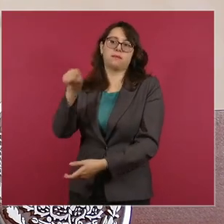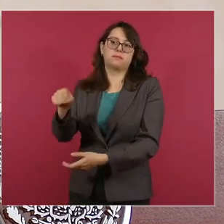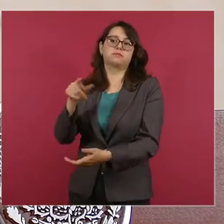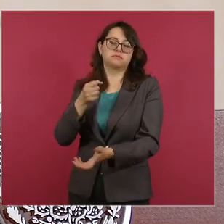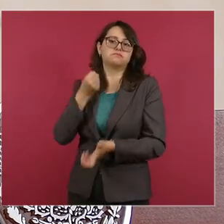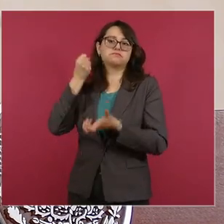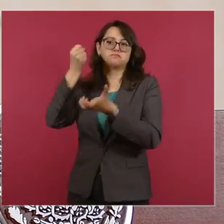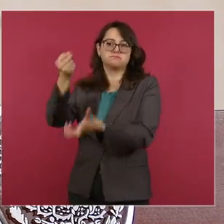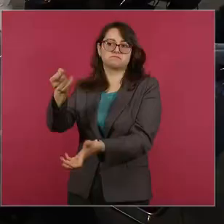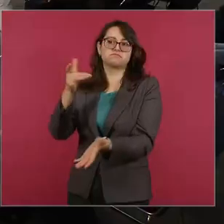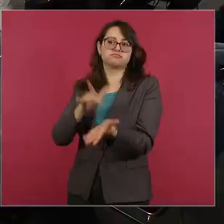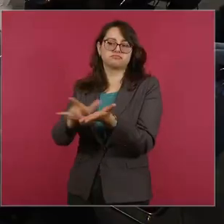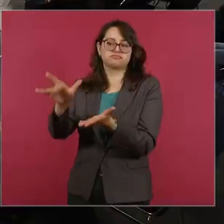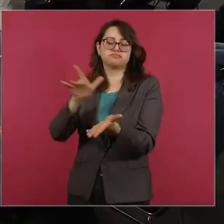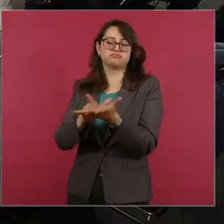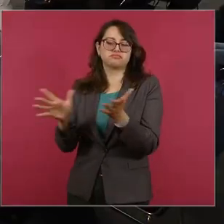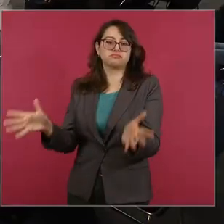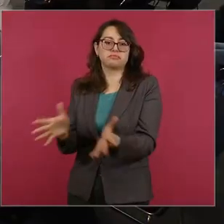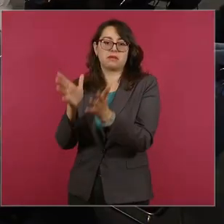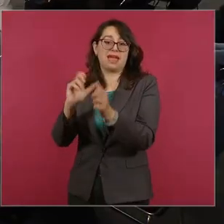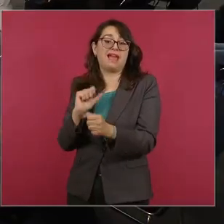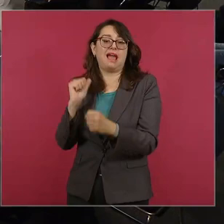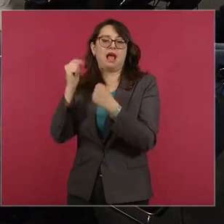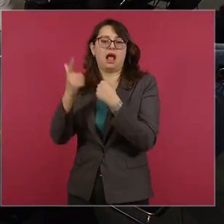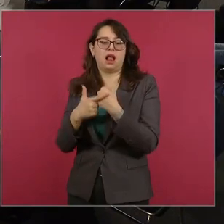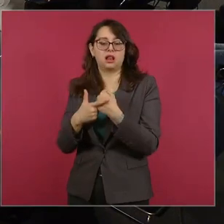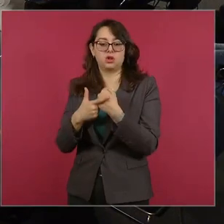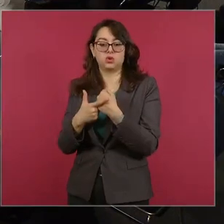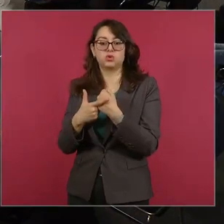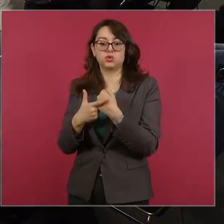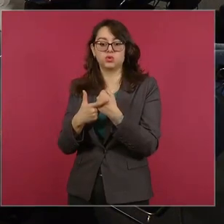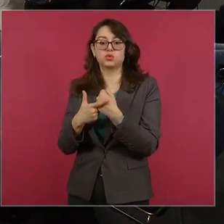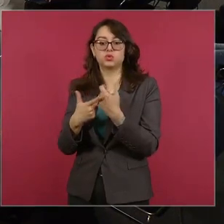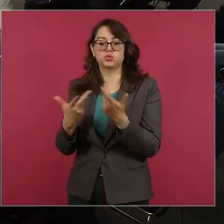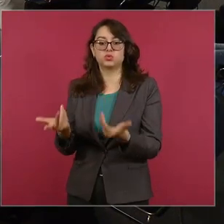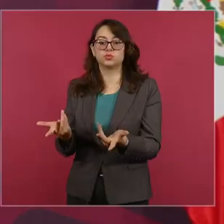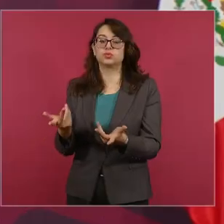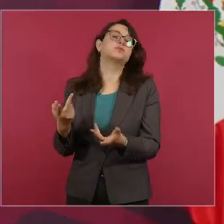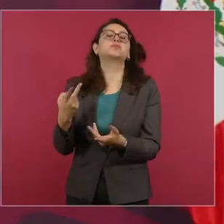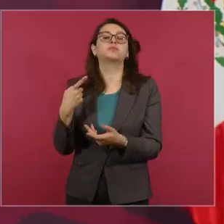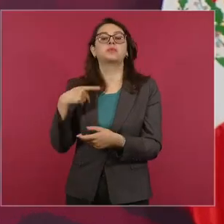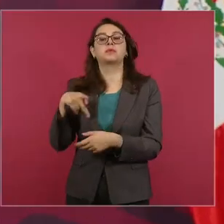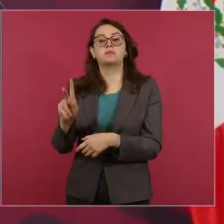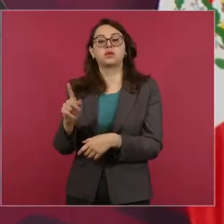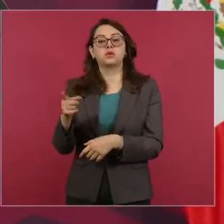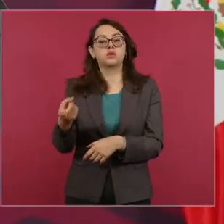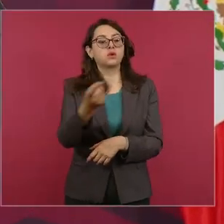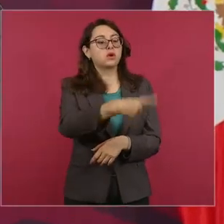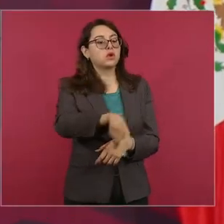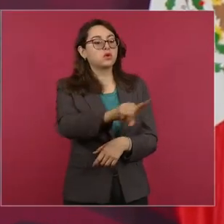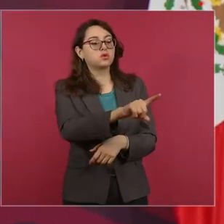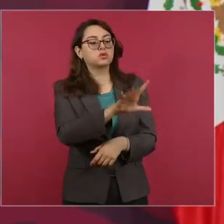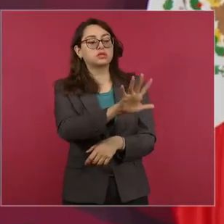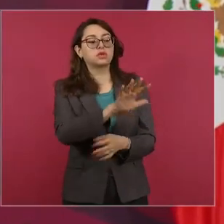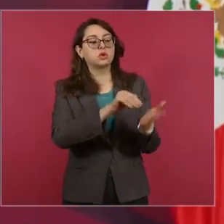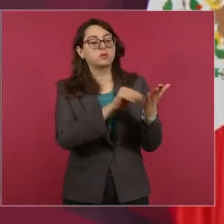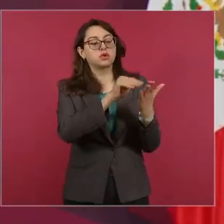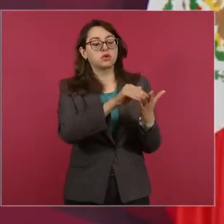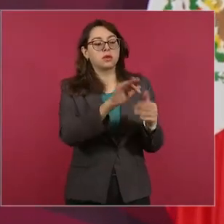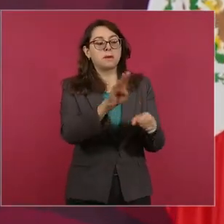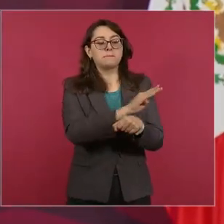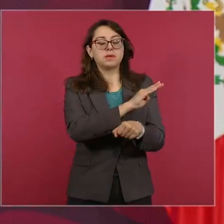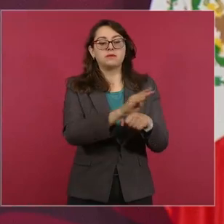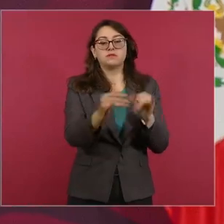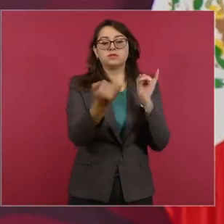Y son 30 millones y faltan 5 millones, pero se benefician todos,